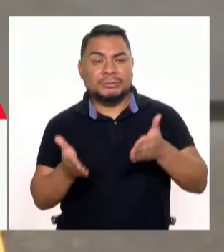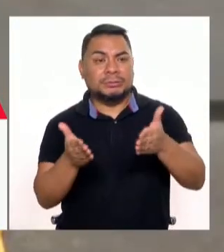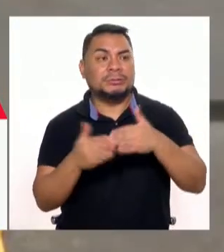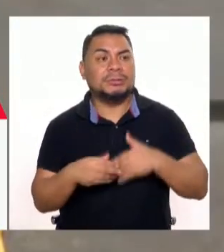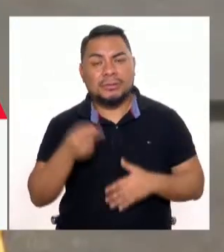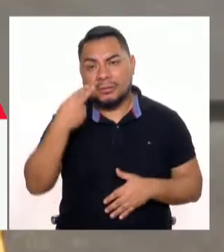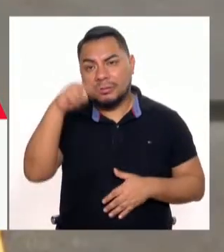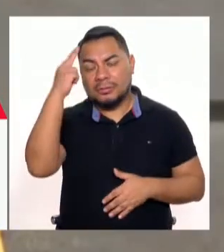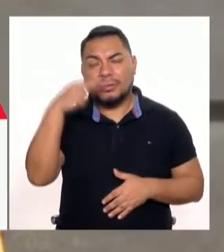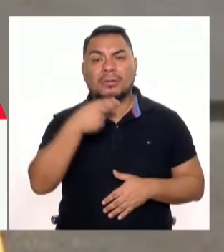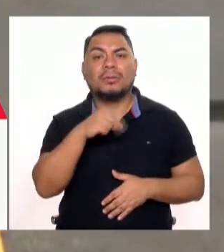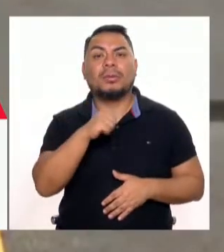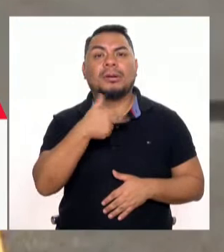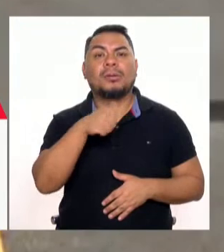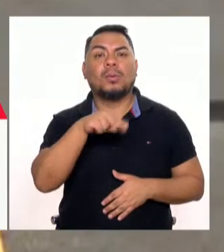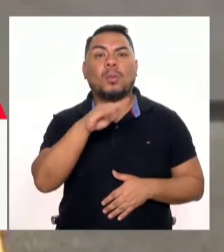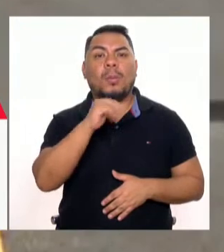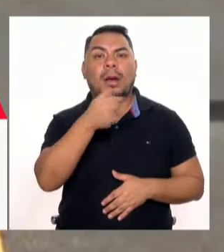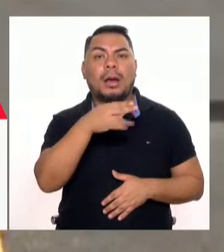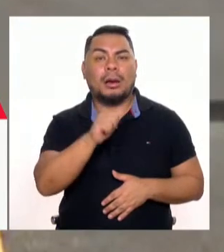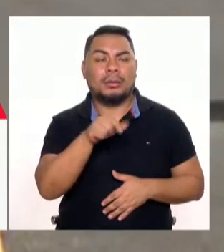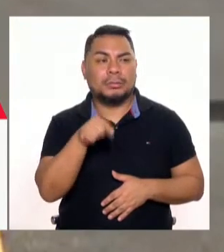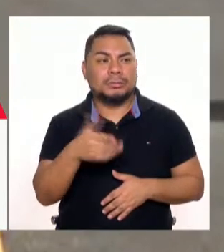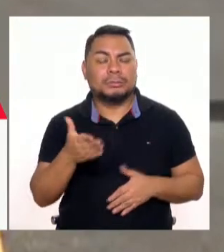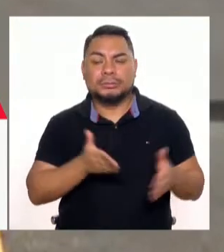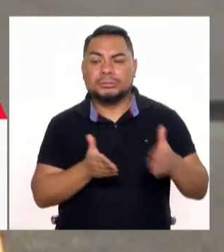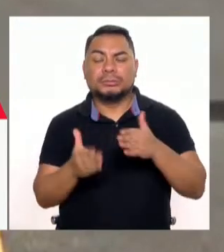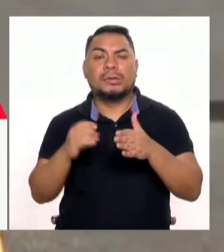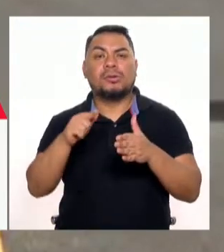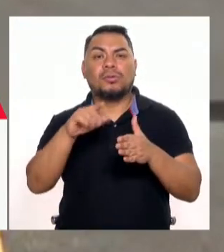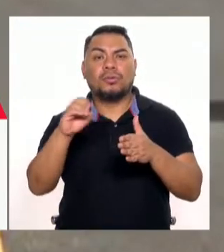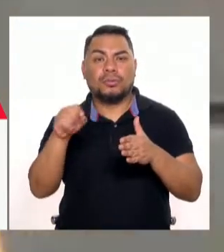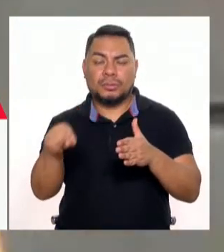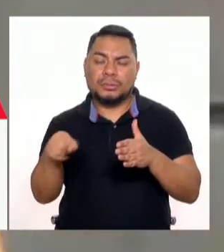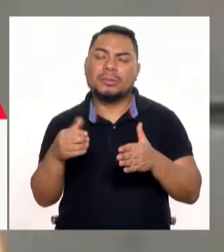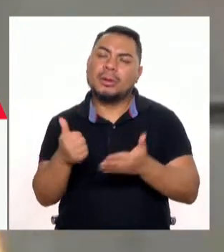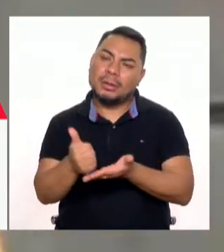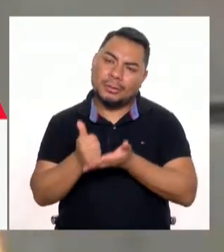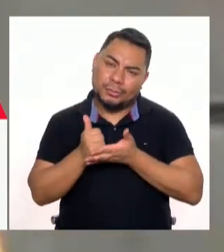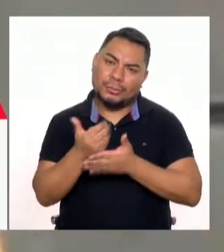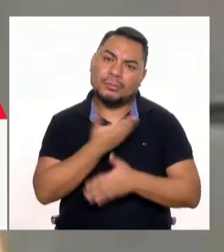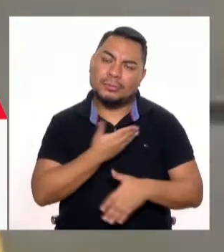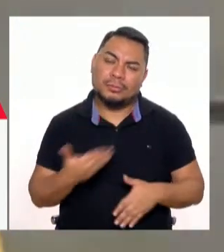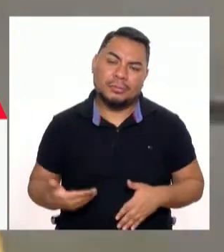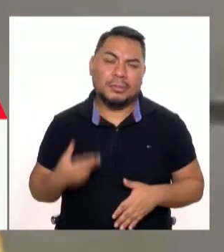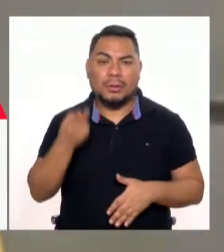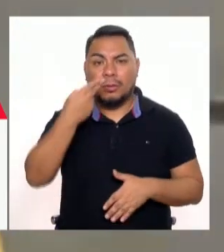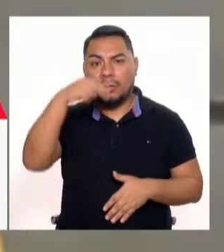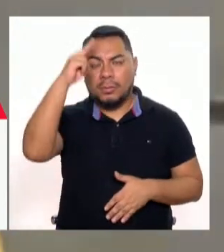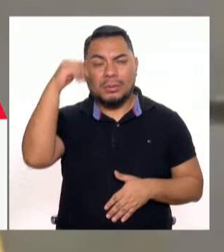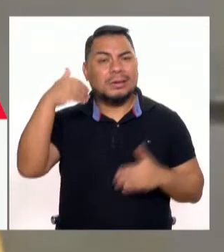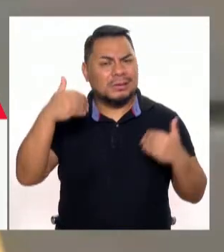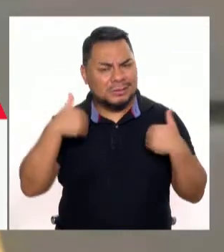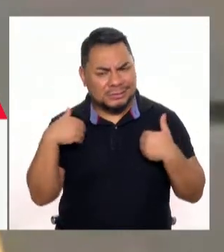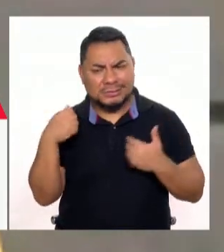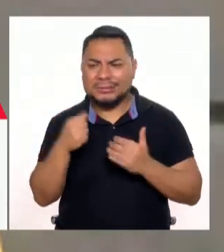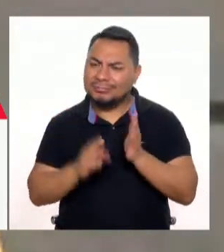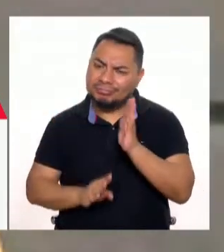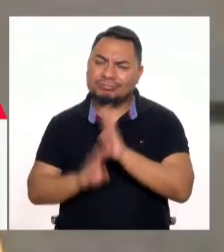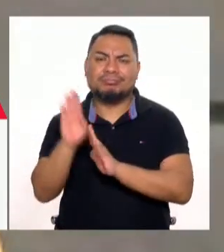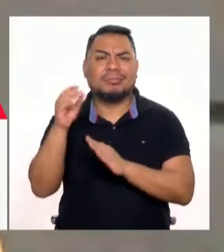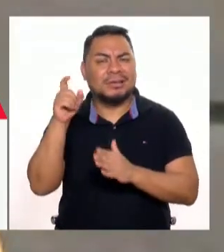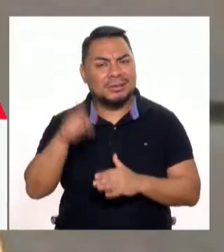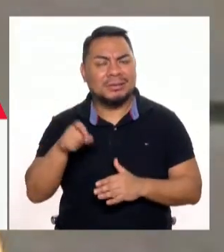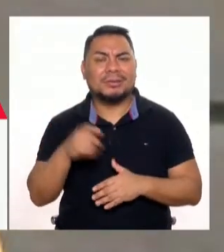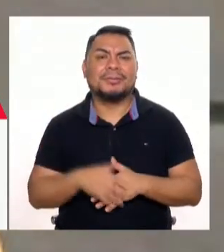huanca que sale a oyó ayúdenos presidentales Porque